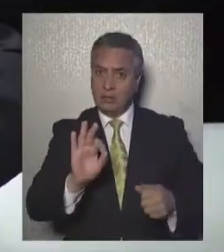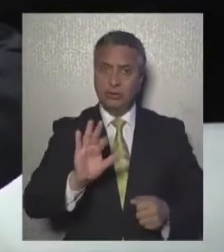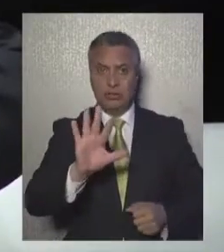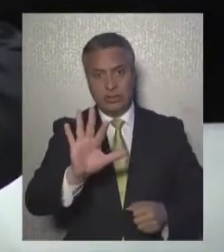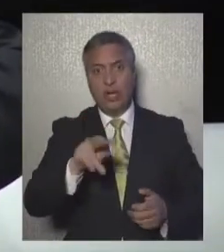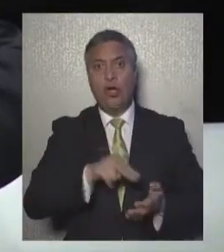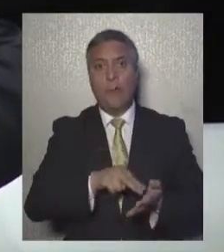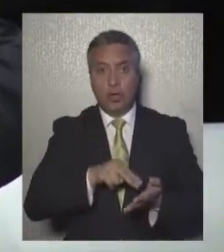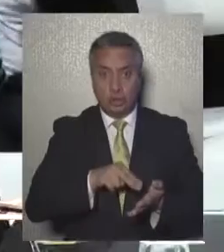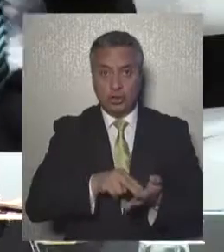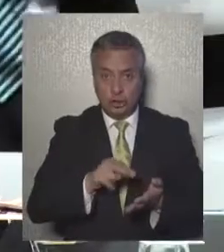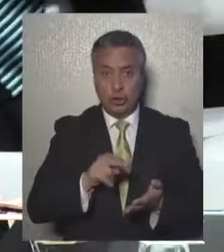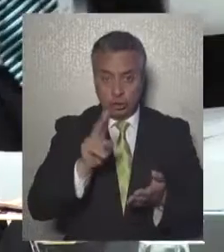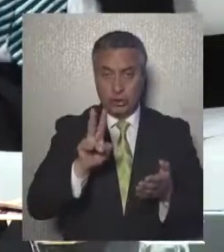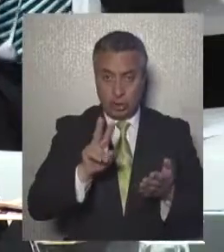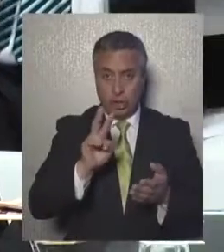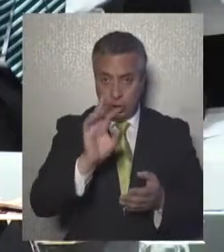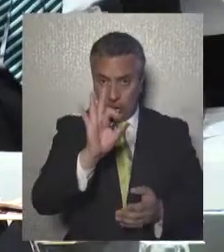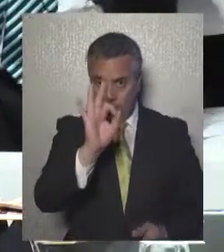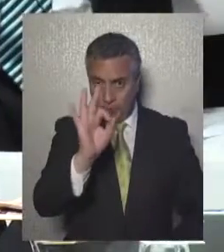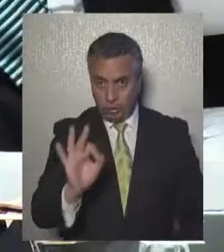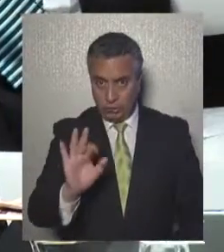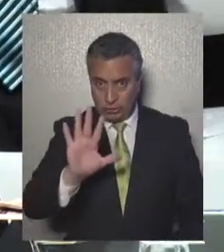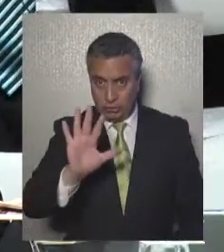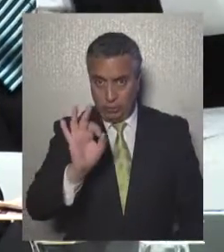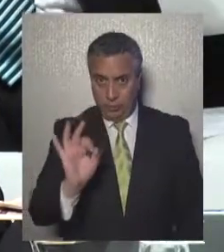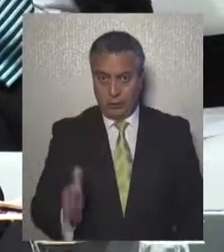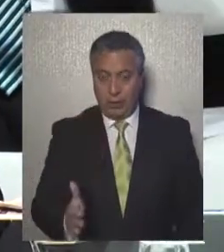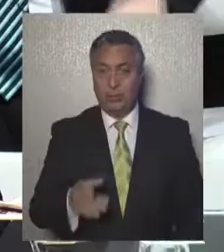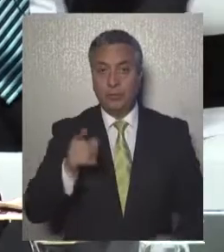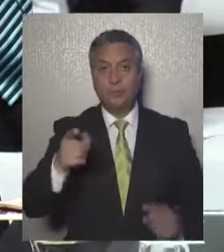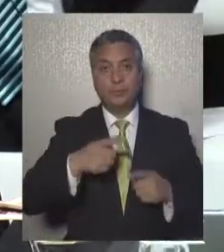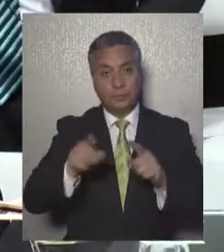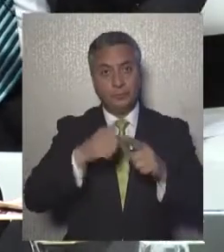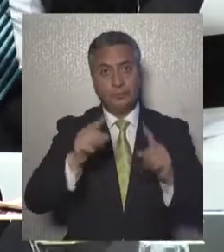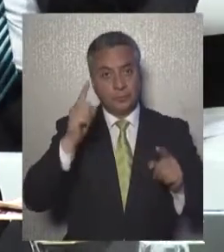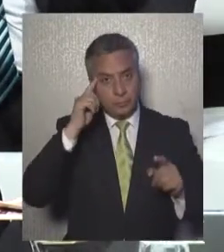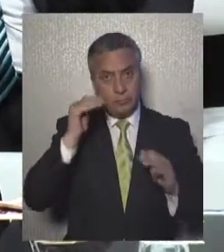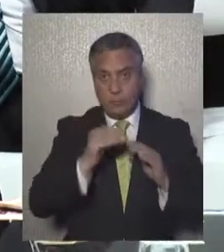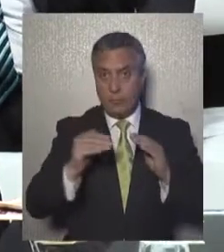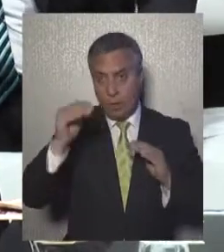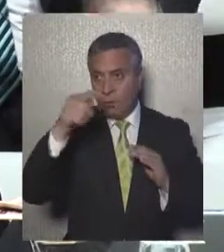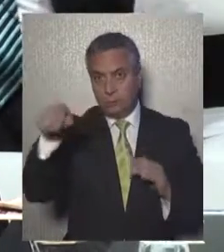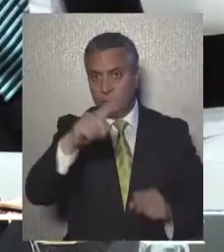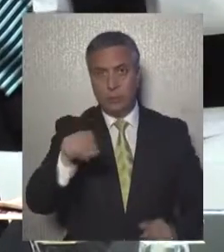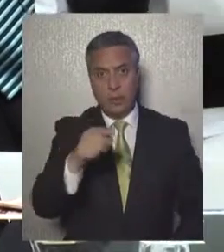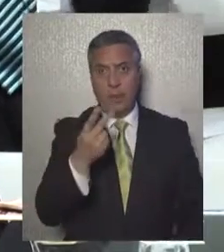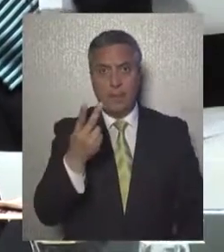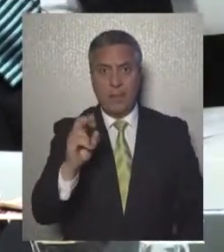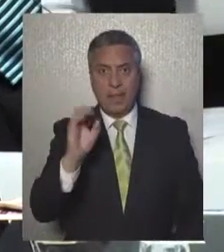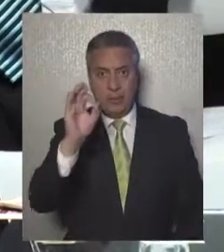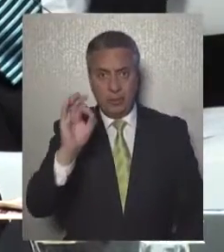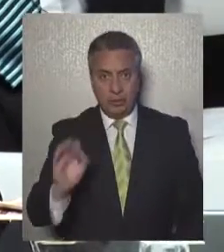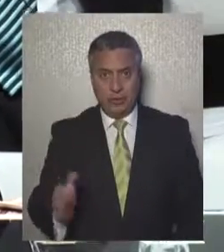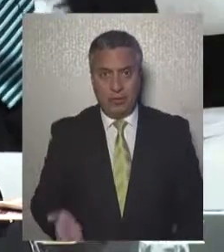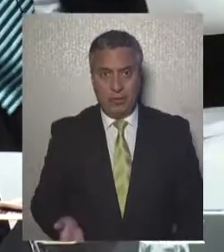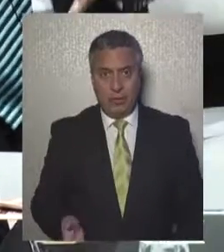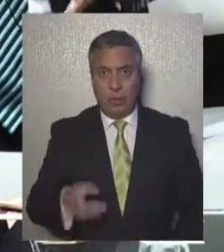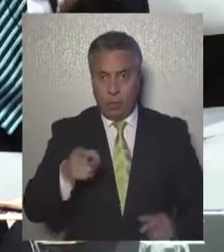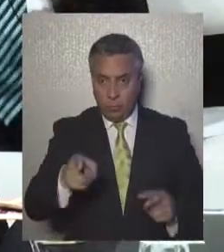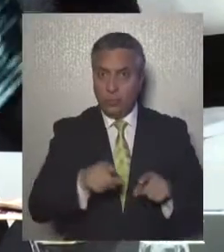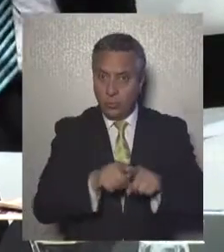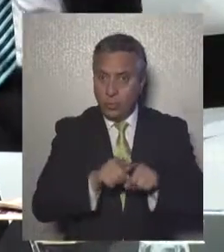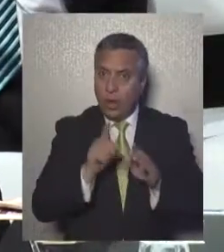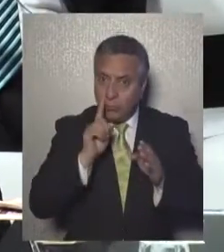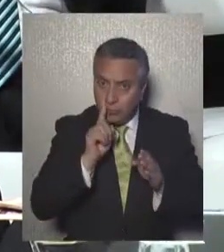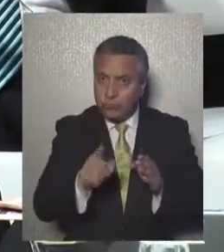6-5%. Mientras que la industria integrada tiene tasas y expectativas de rentabilidad del 20%. Eso significa que usted genera una brecha